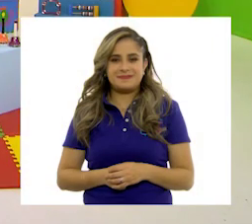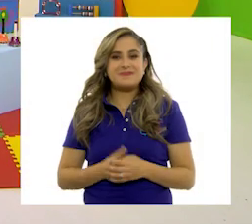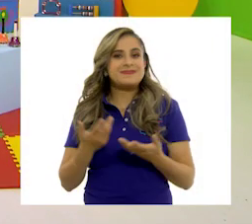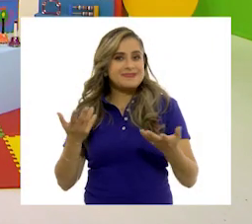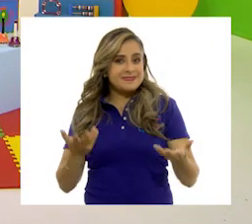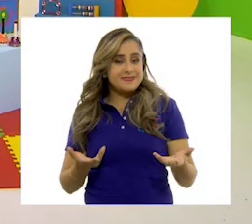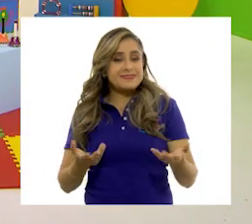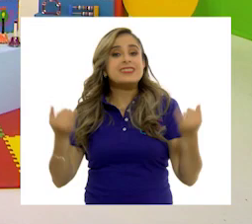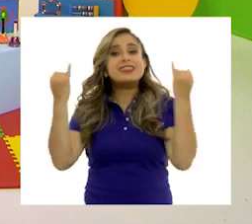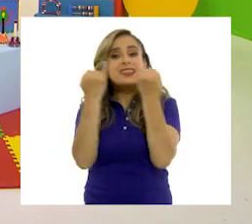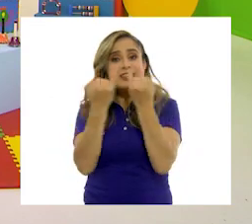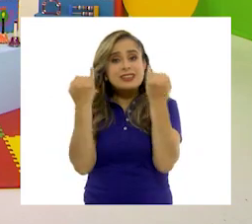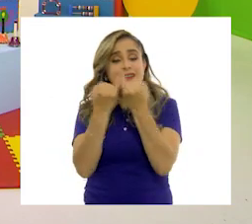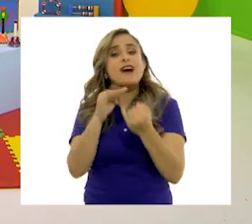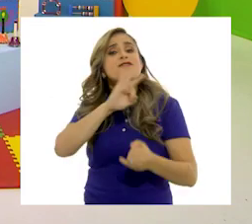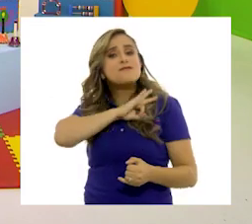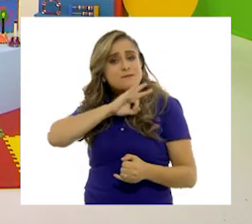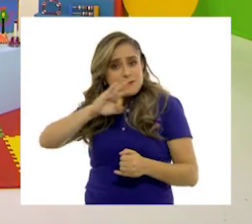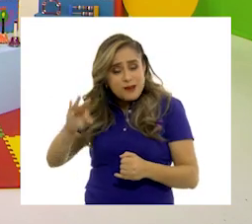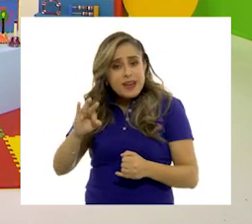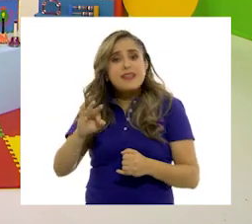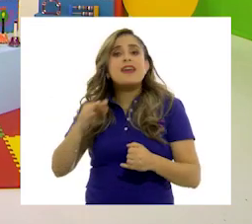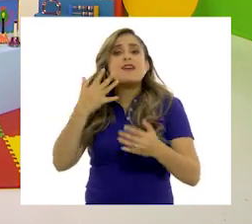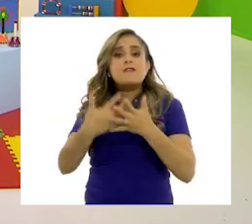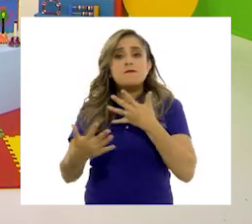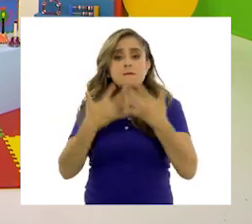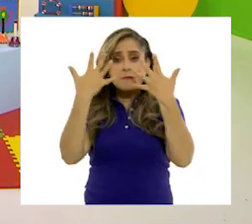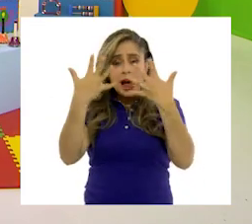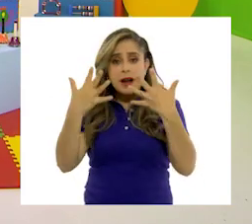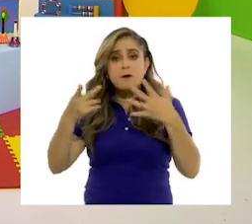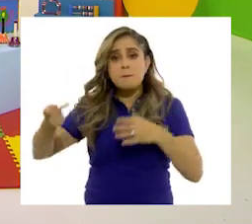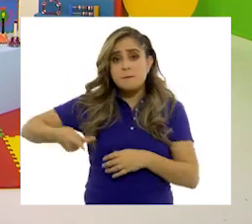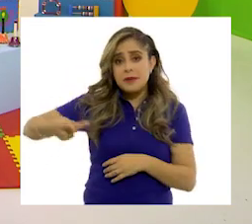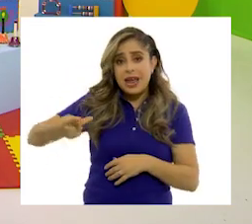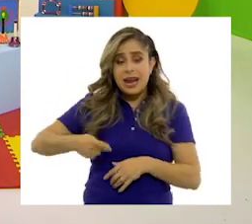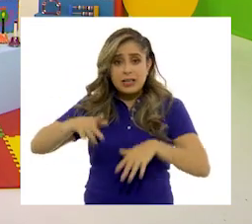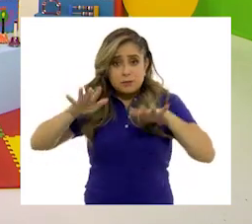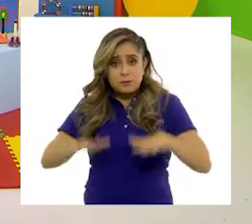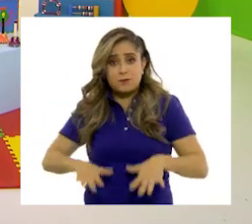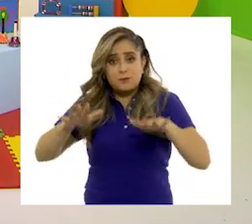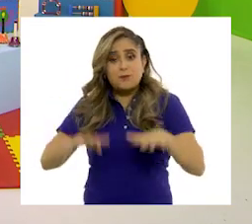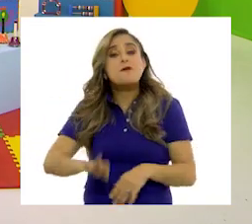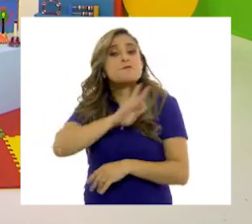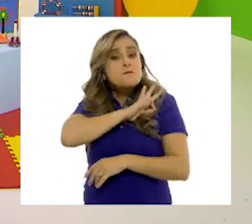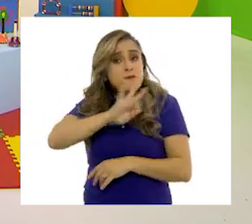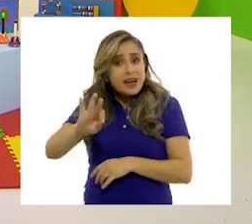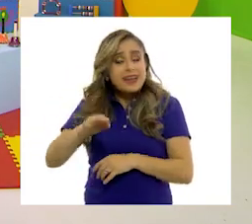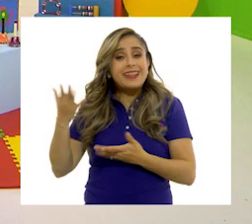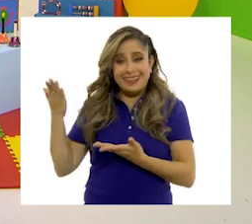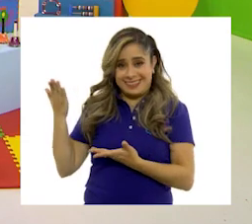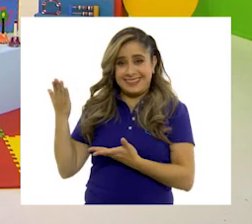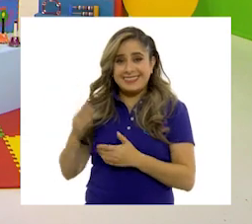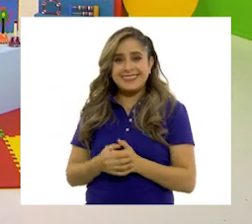Y también podemos percutir con nuestras manos en nuestras piernas. Vamos a intentarlo. Claro.